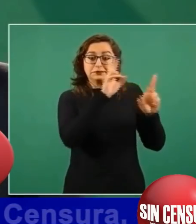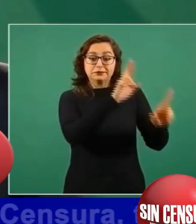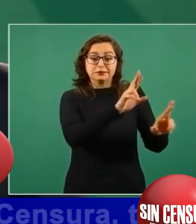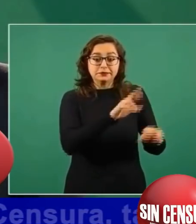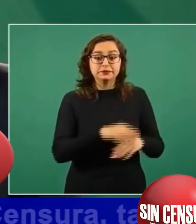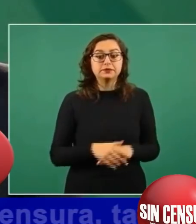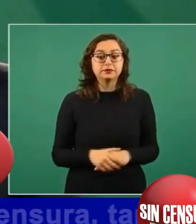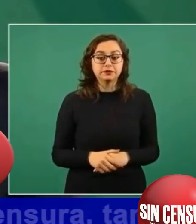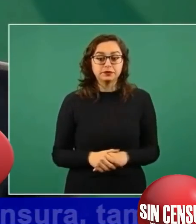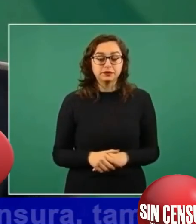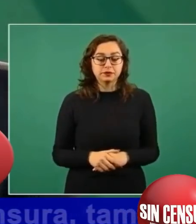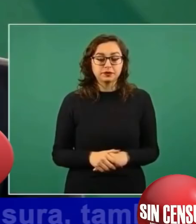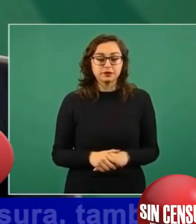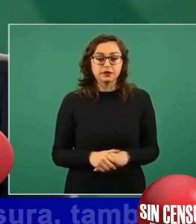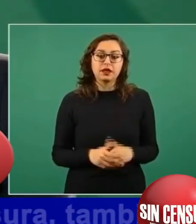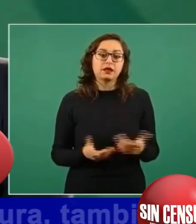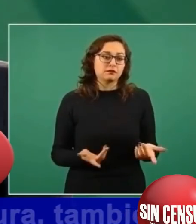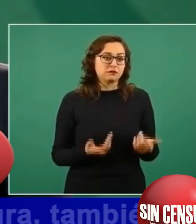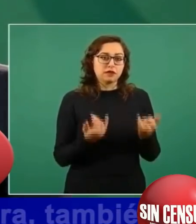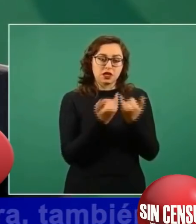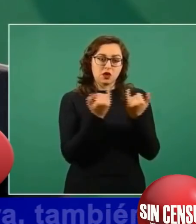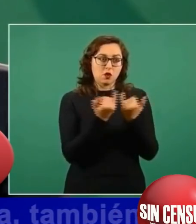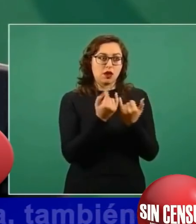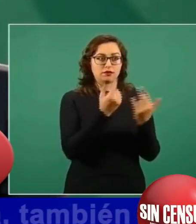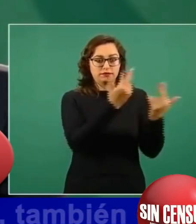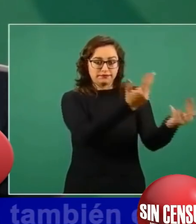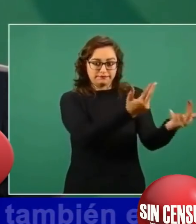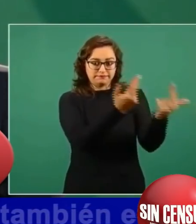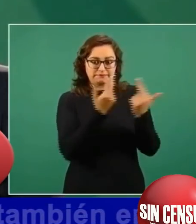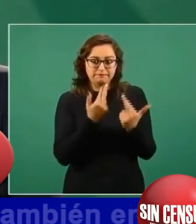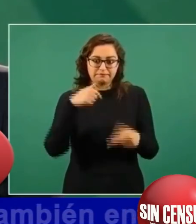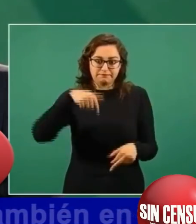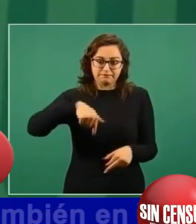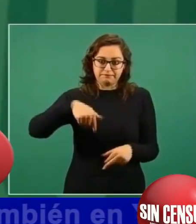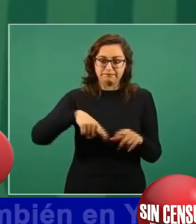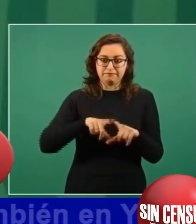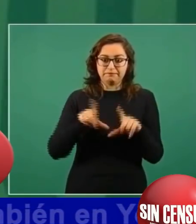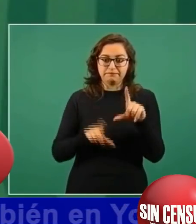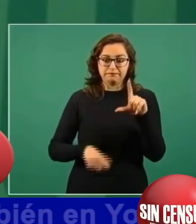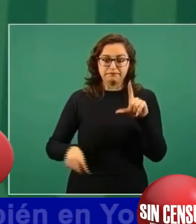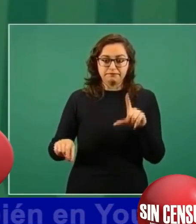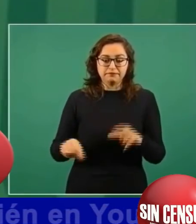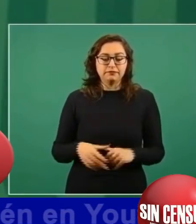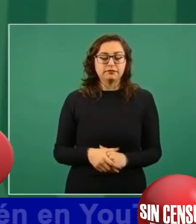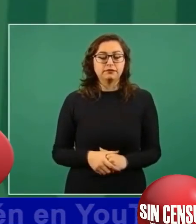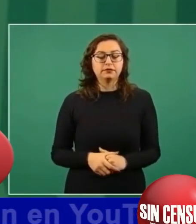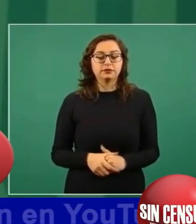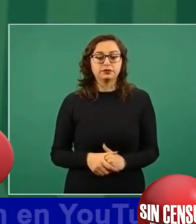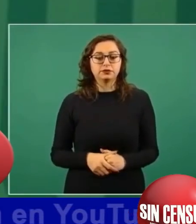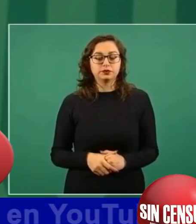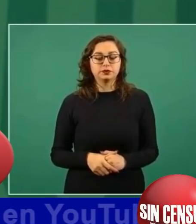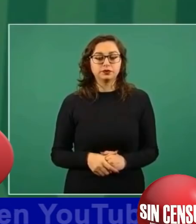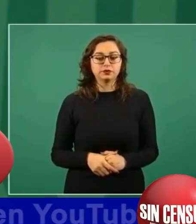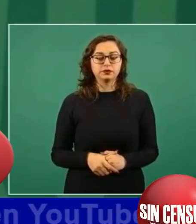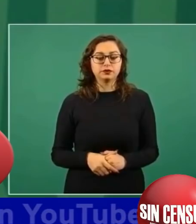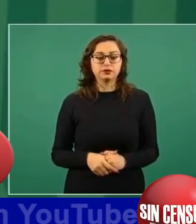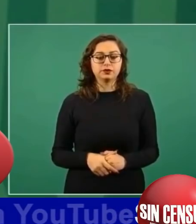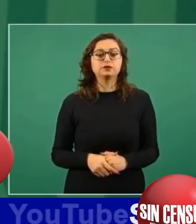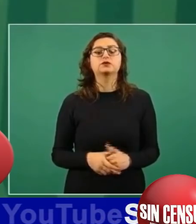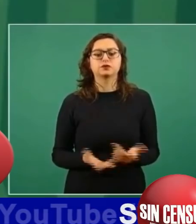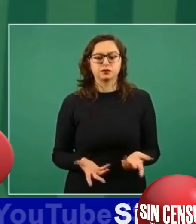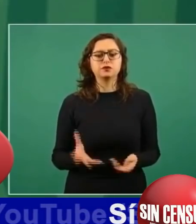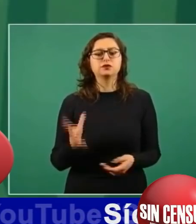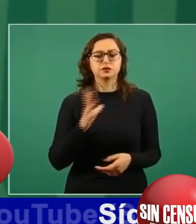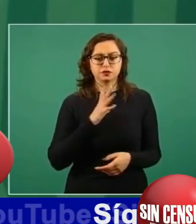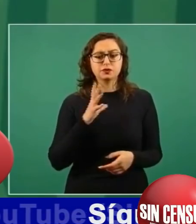de Estados Unidos y nuestra soberanía. Entonces, sí hay forma. O